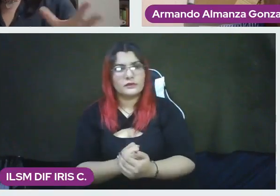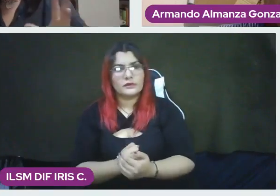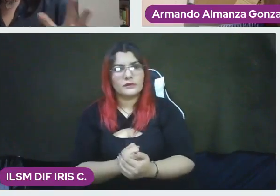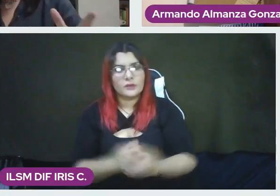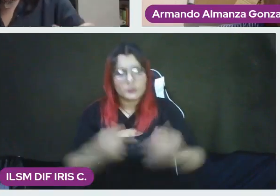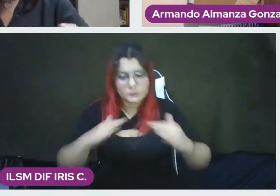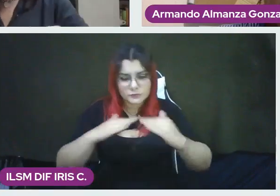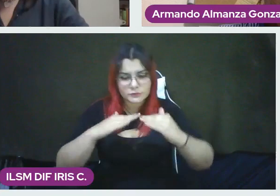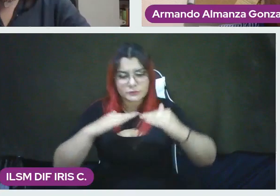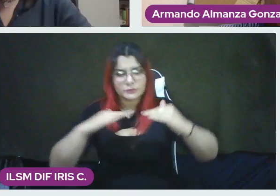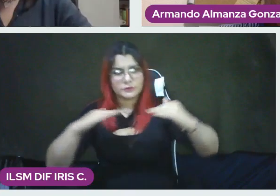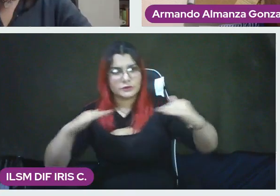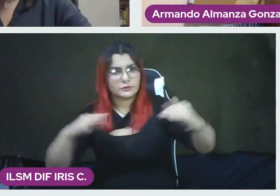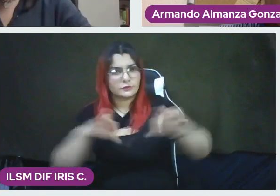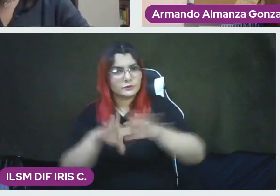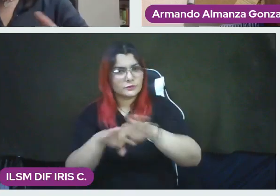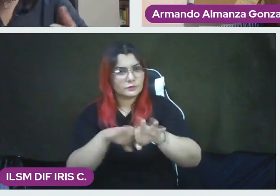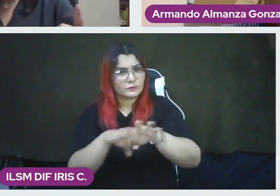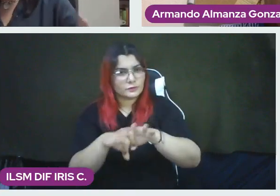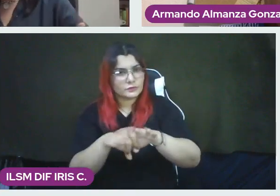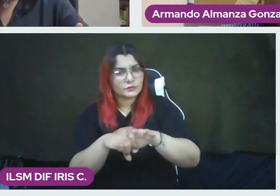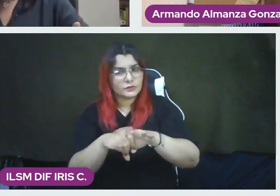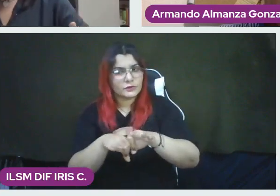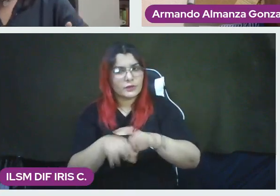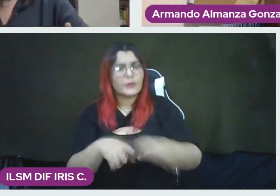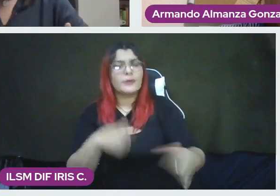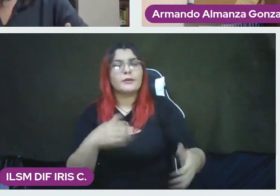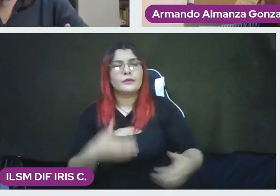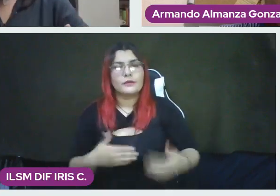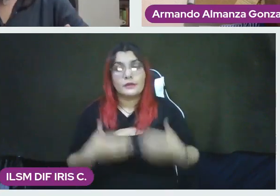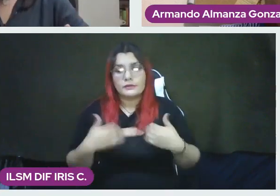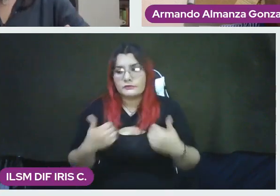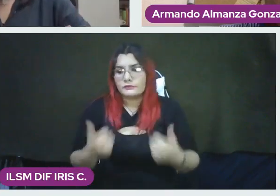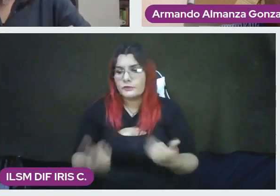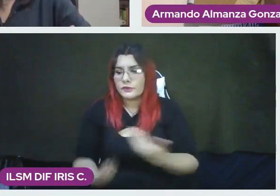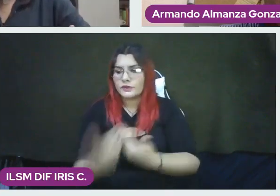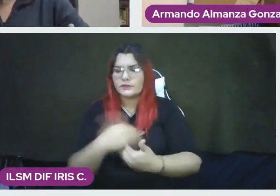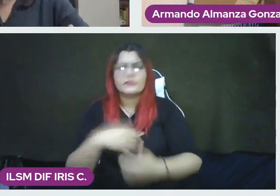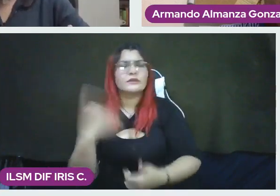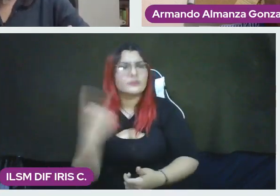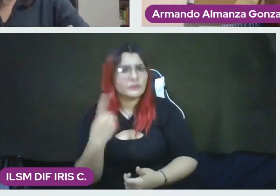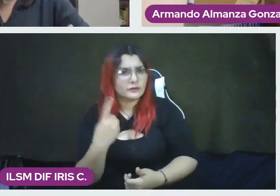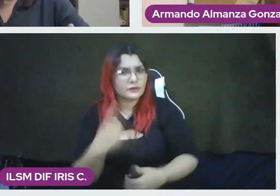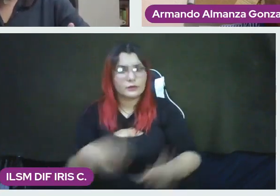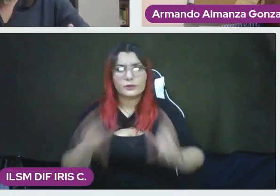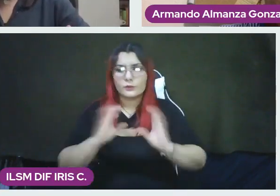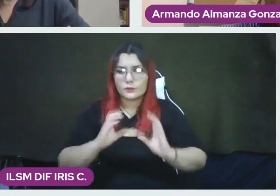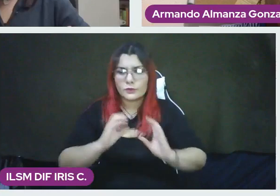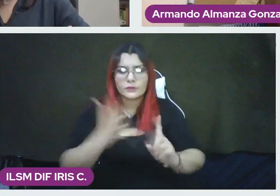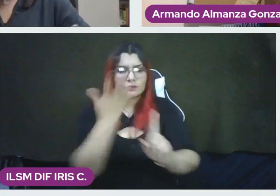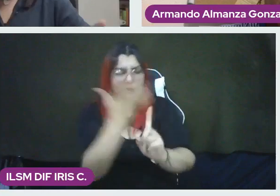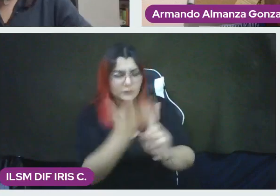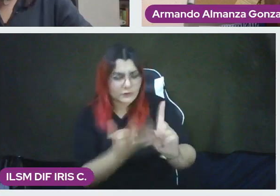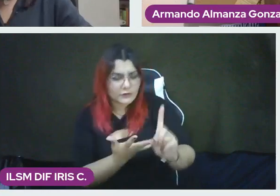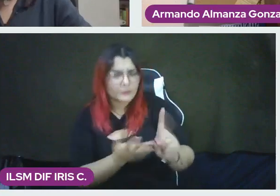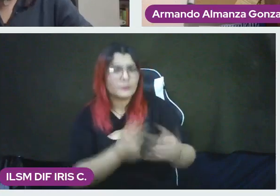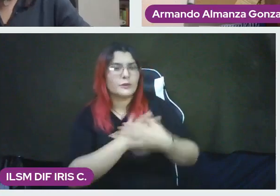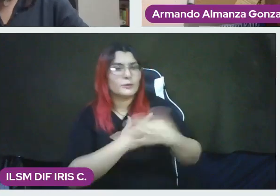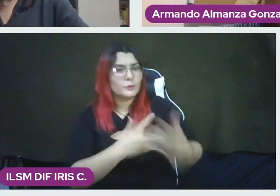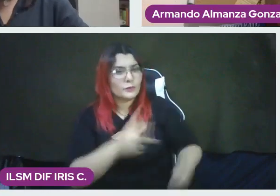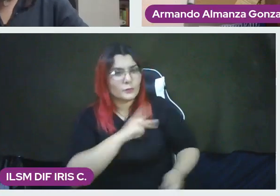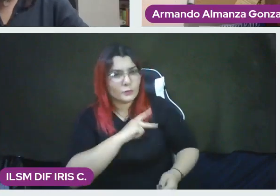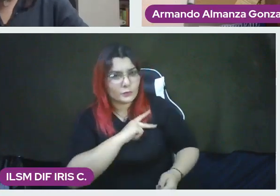las conexiones sociales, ¿no? Practicar el autocuidado. Importante buscar ayuda